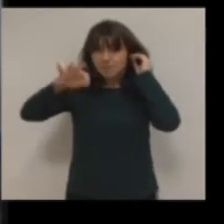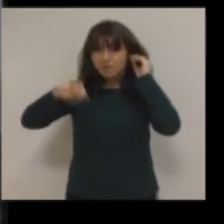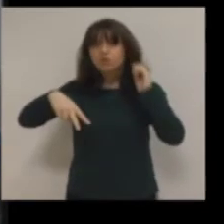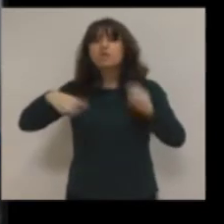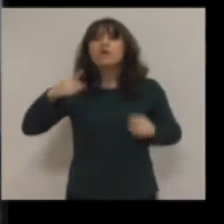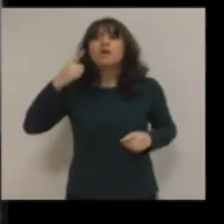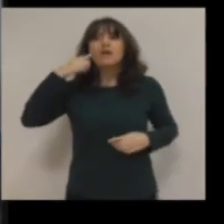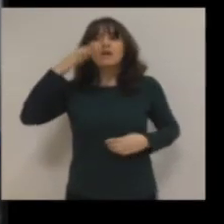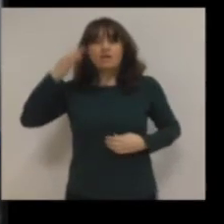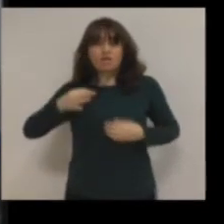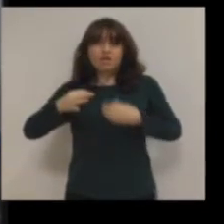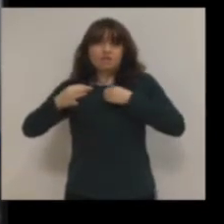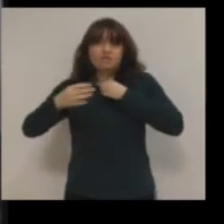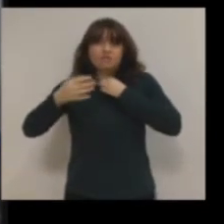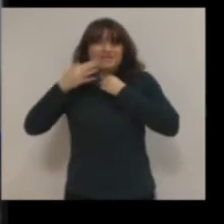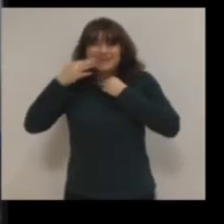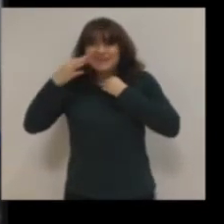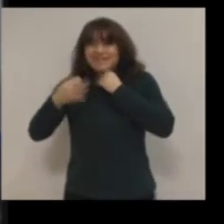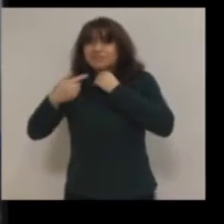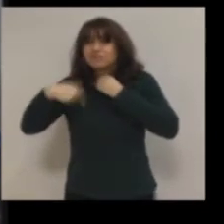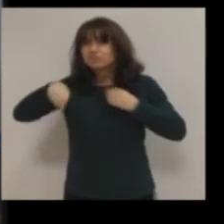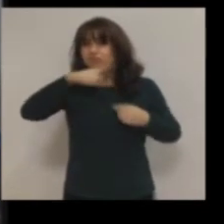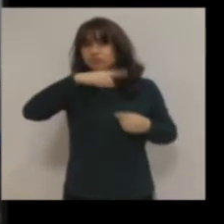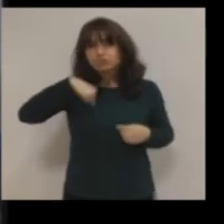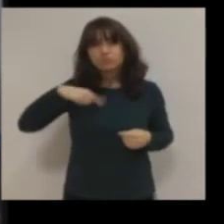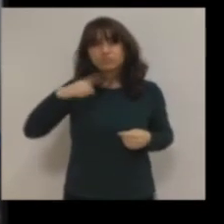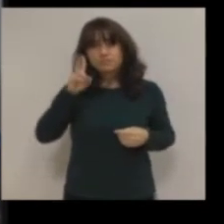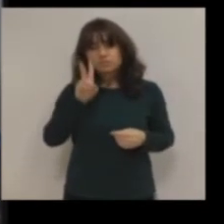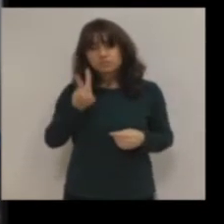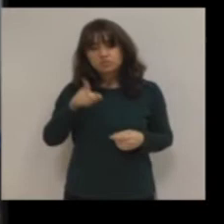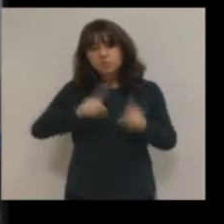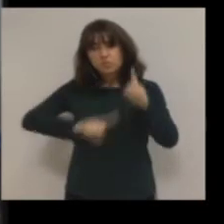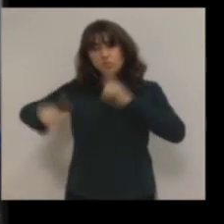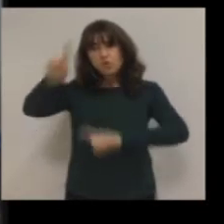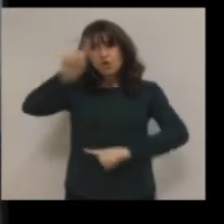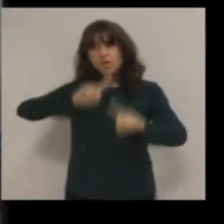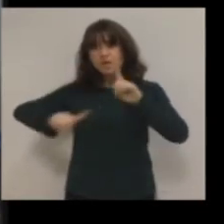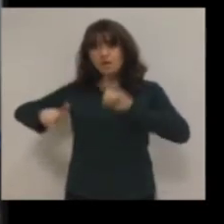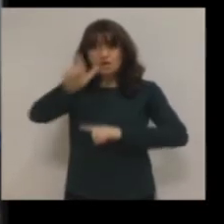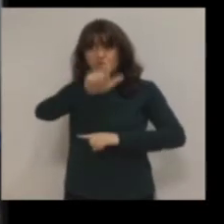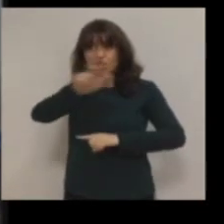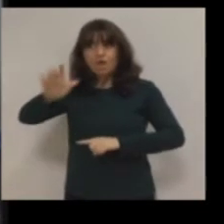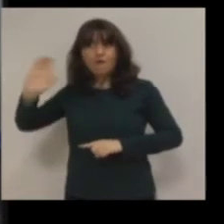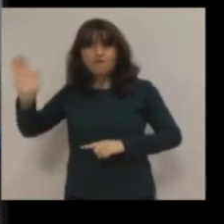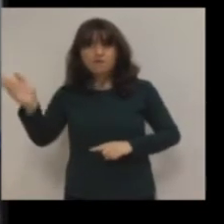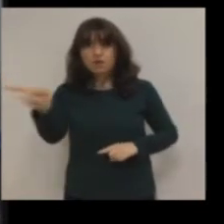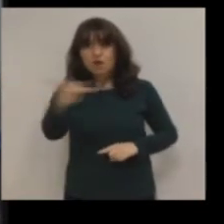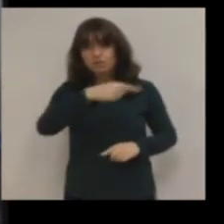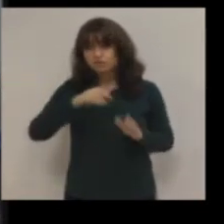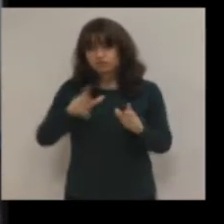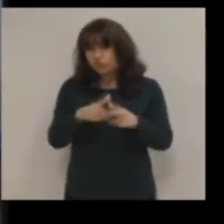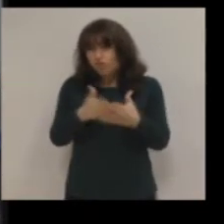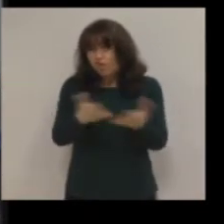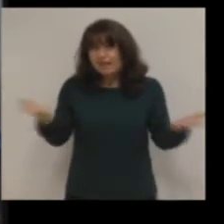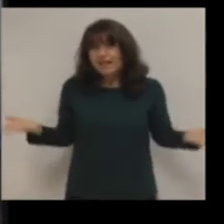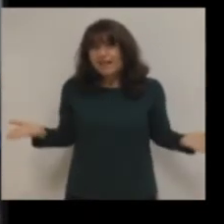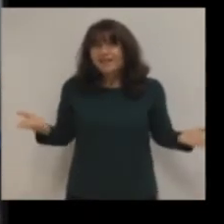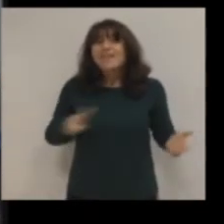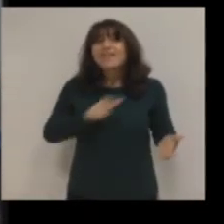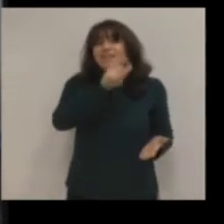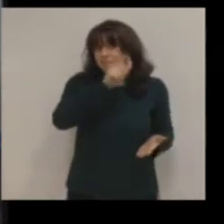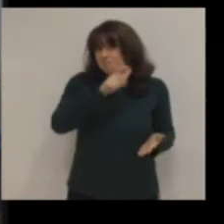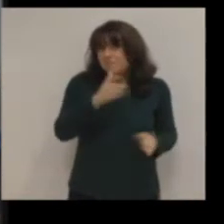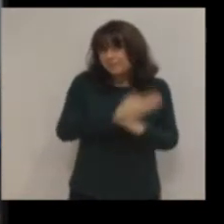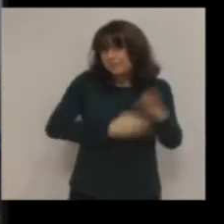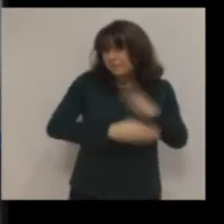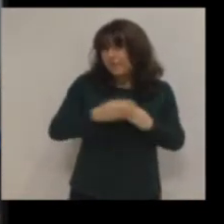una realidad. Nosotros nos encontramos que esto es un problema que afecta a todo el ciudadano en general y a las personas con discapacidad en particular, que es